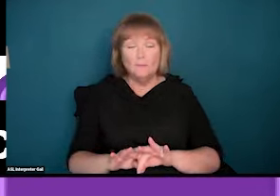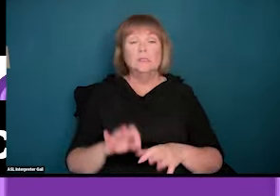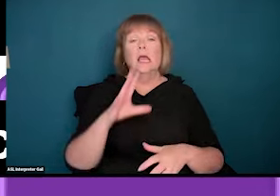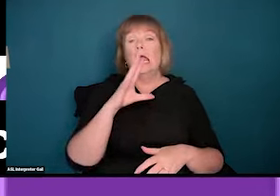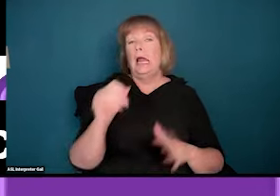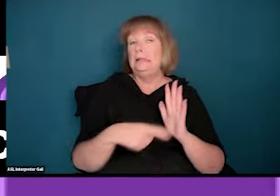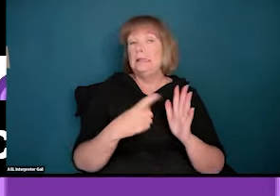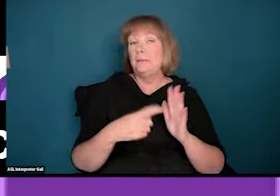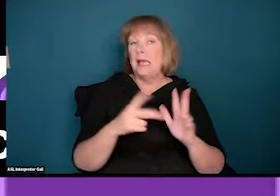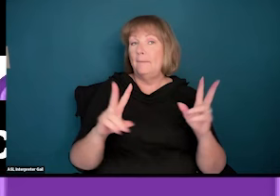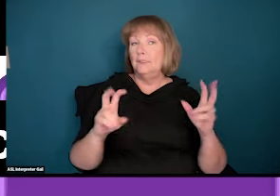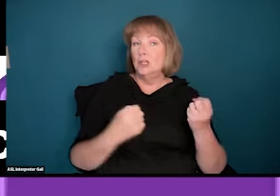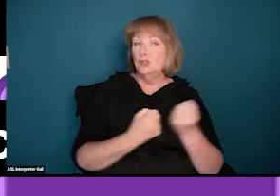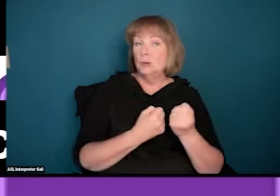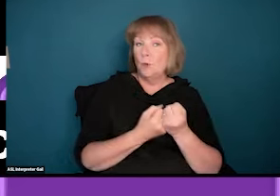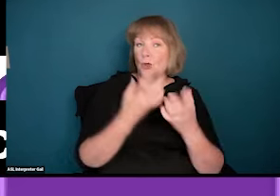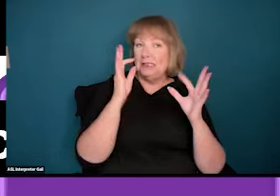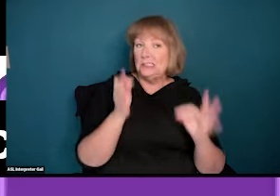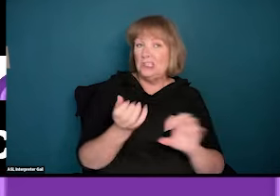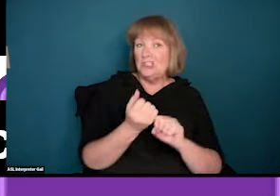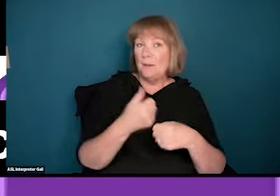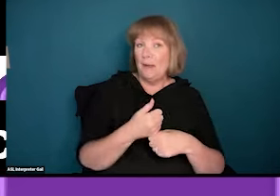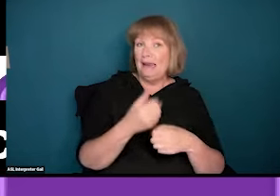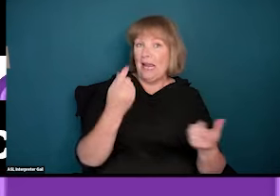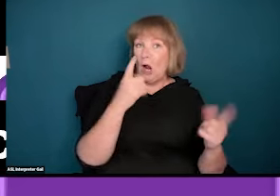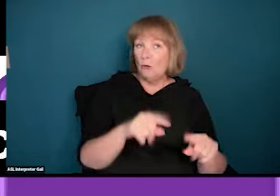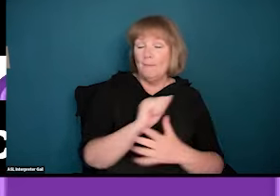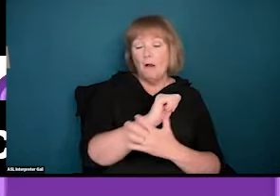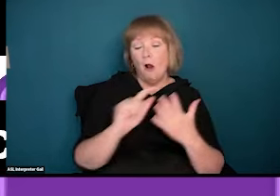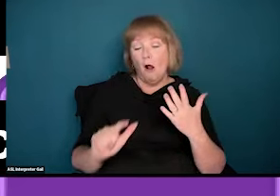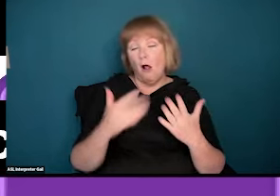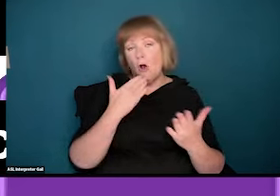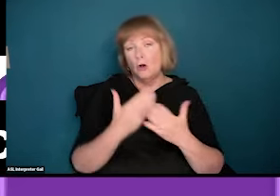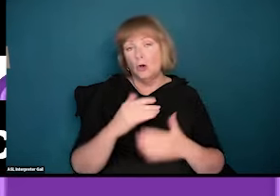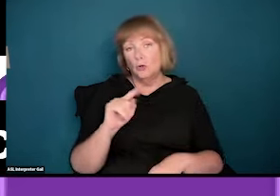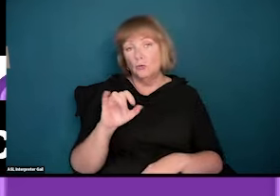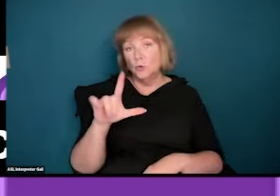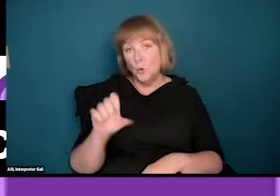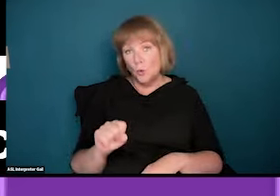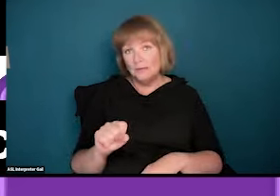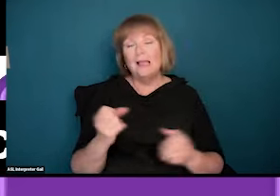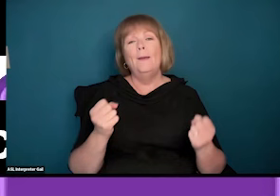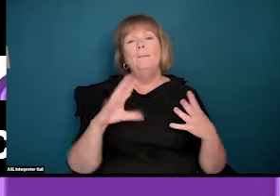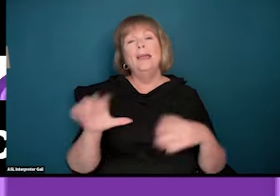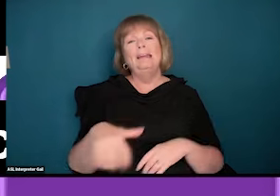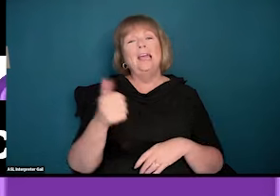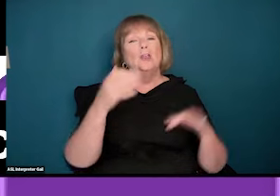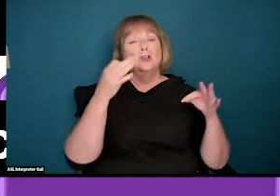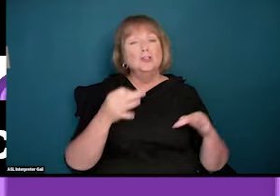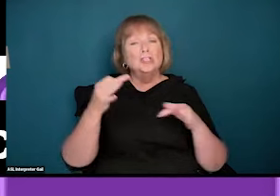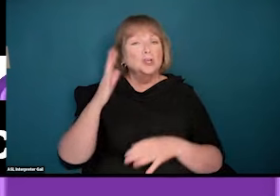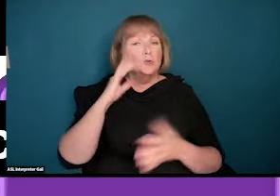custodia o conservación financiera o cualquier cosa. Son todas herramientas de utilidad y